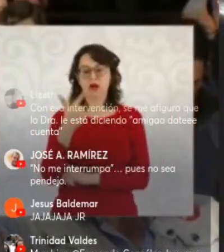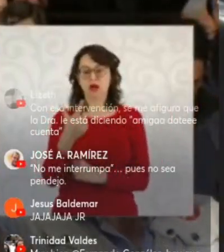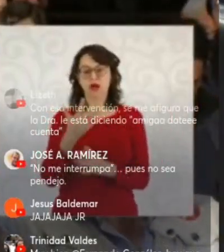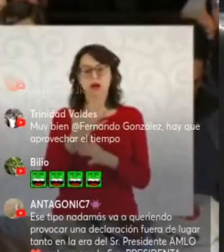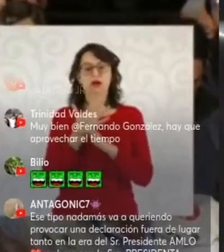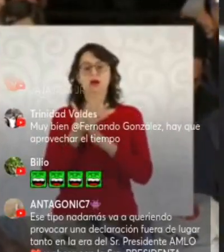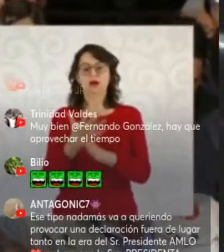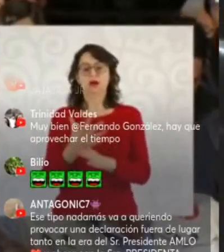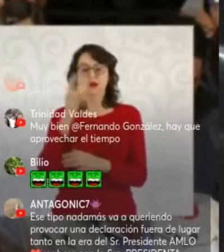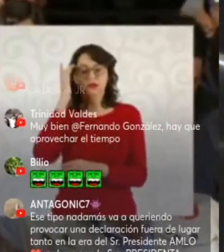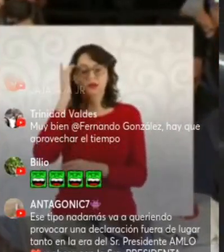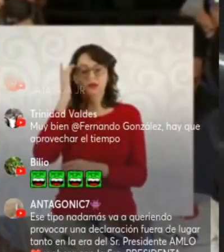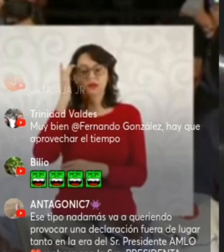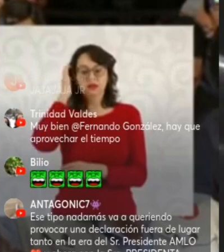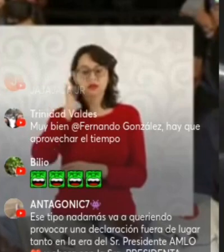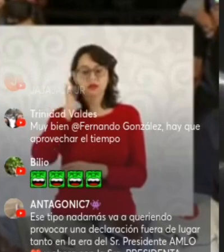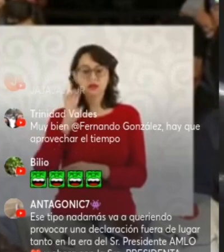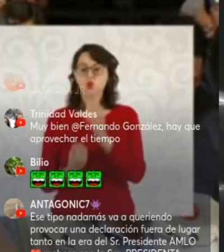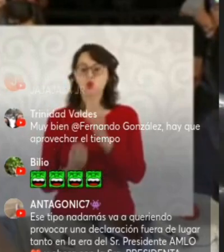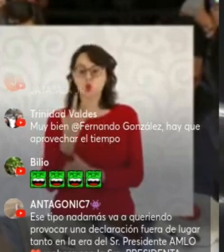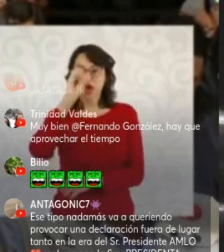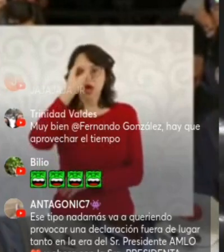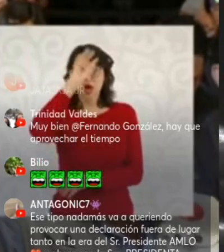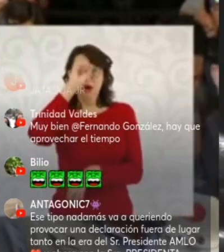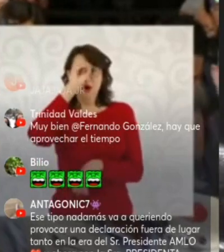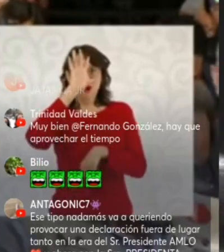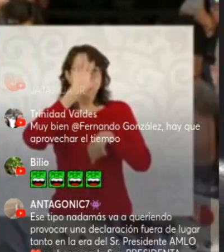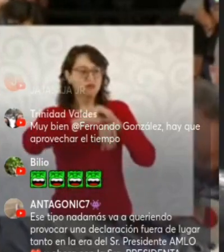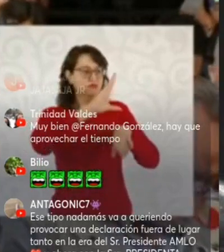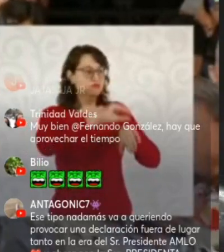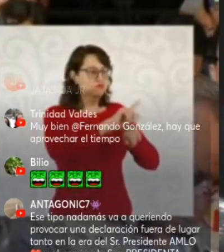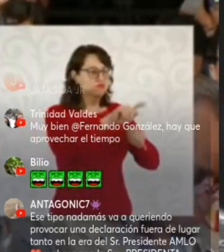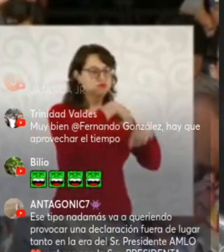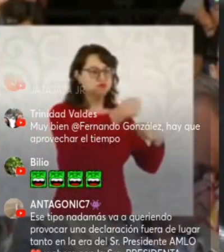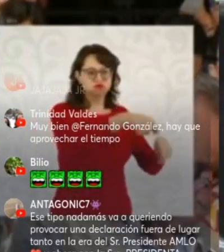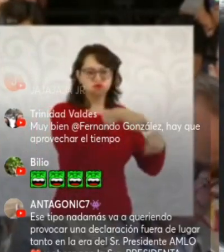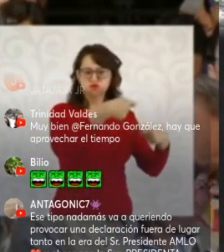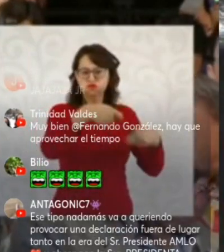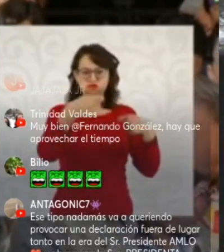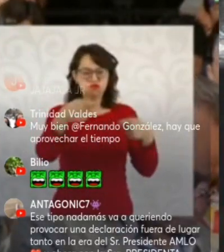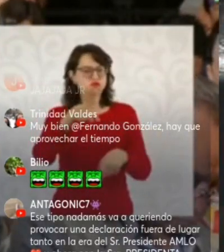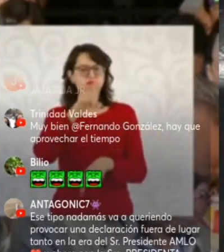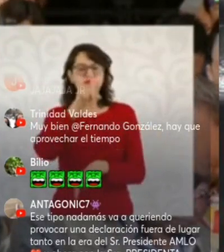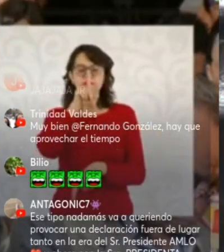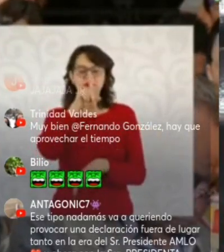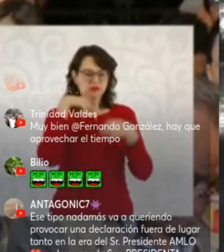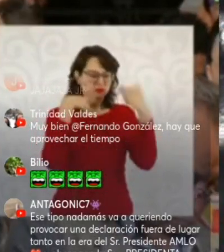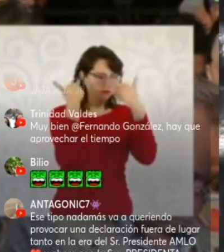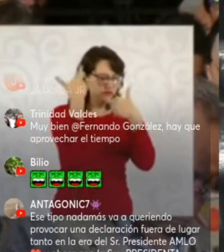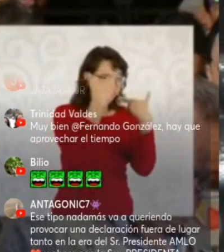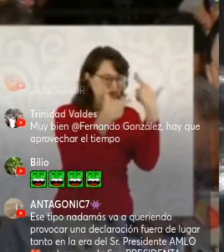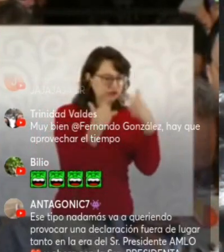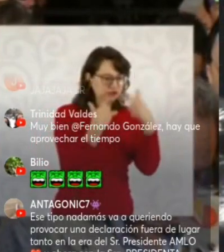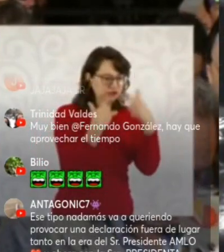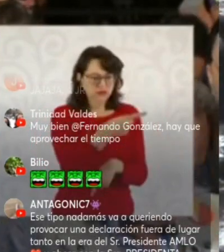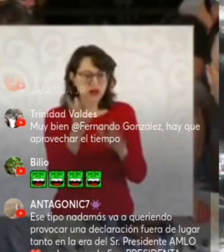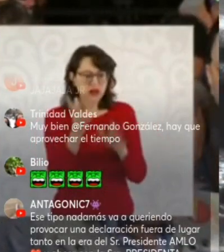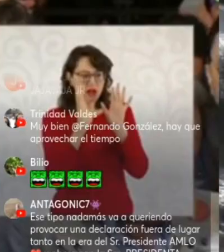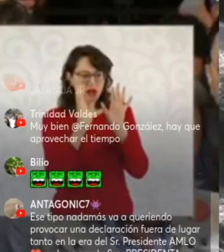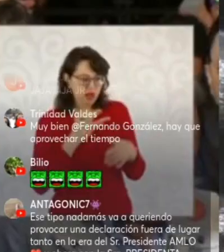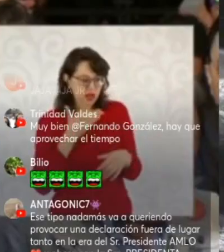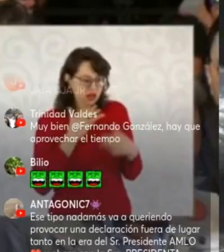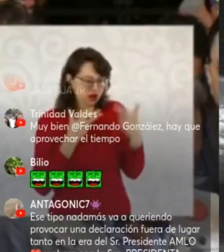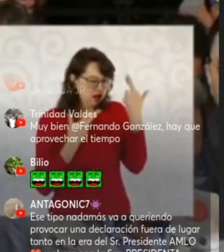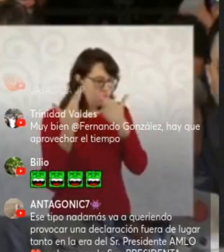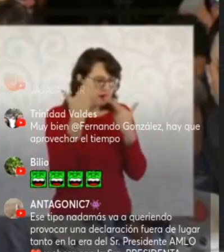no se van a otorgar más concesiones de minería a cielo abierto, se evaluarán aquellas que tienen concesión siempre